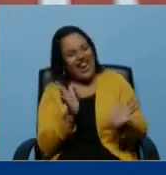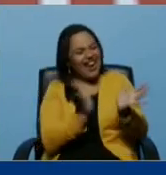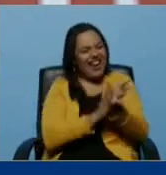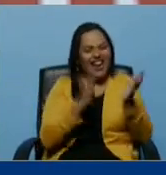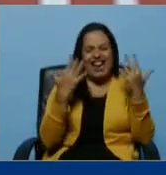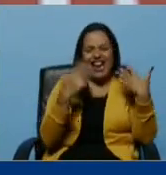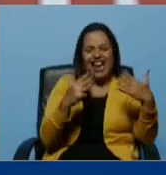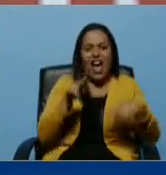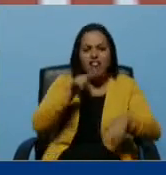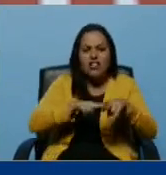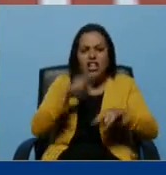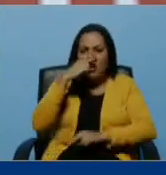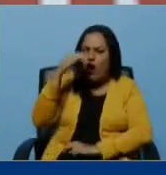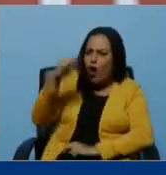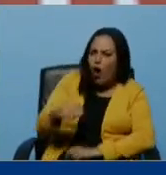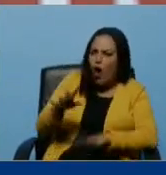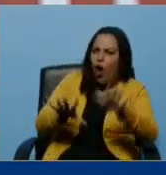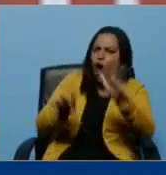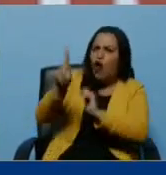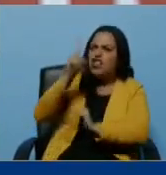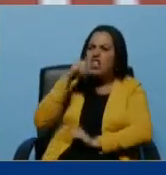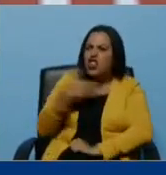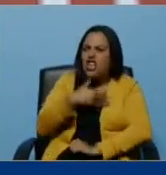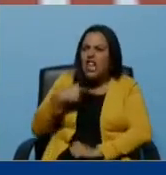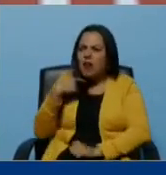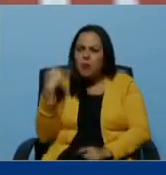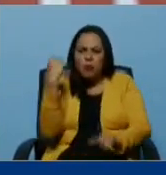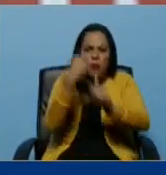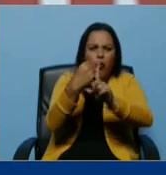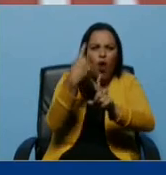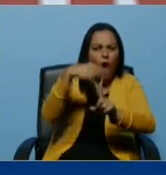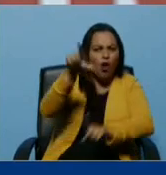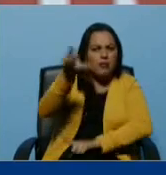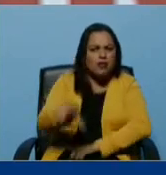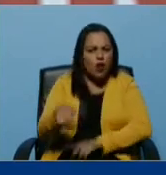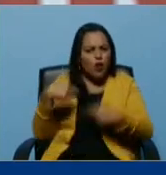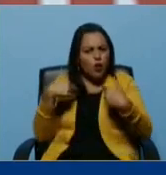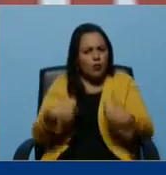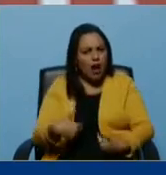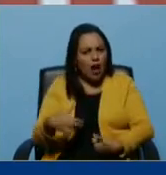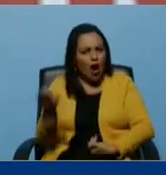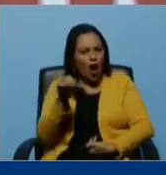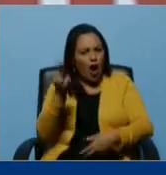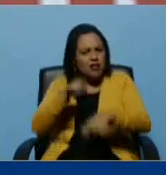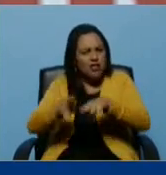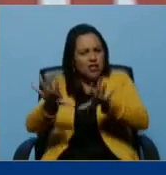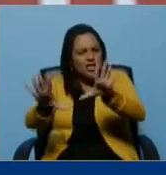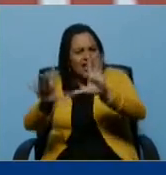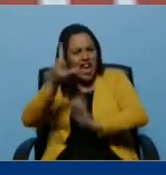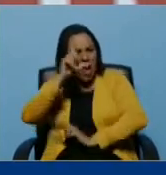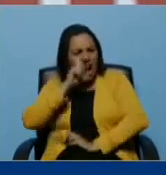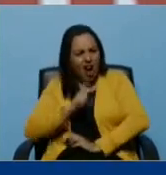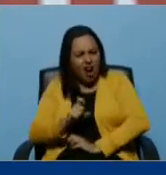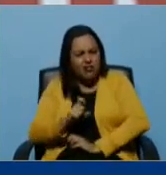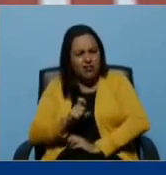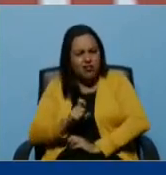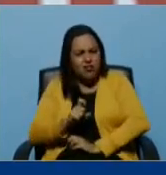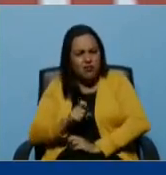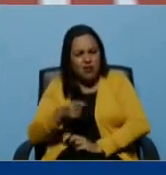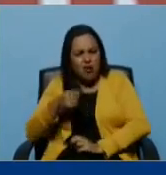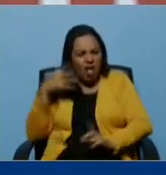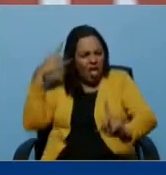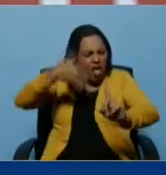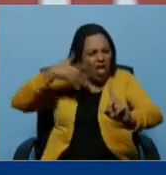se reían de que un niño de 11 años le deseara la muerte a otro ser humano, o que un niño de 10 años insultara